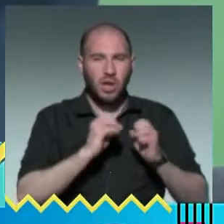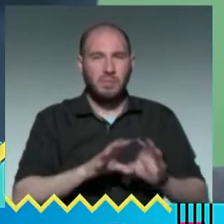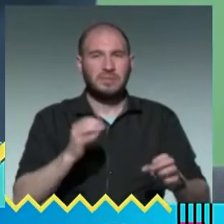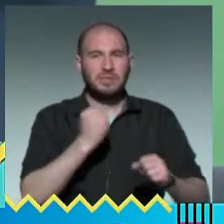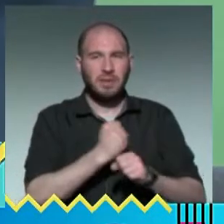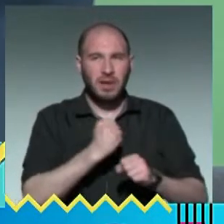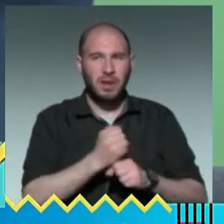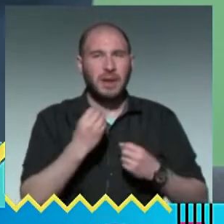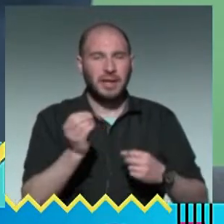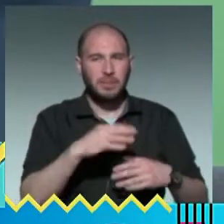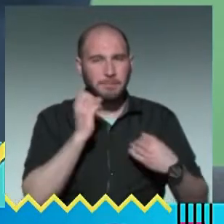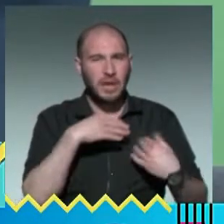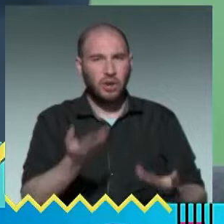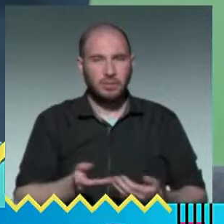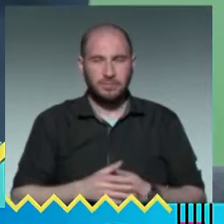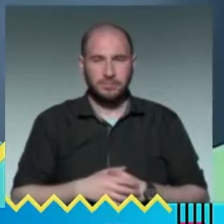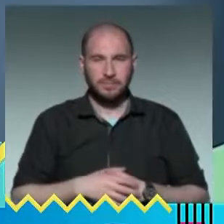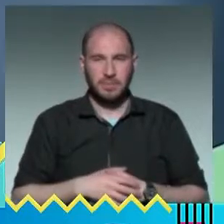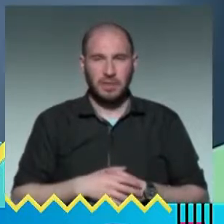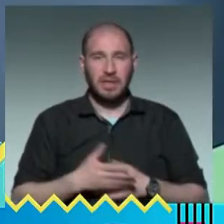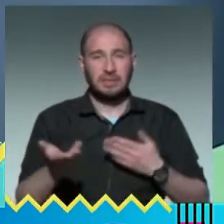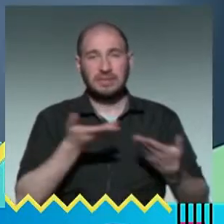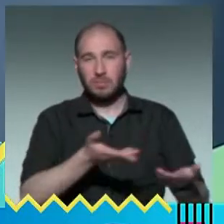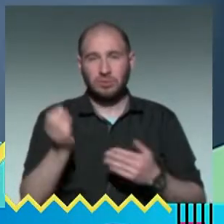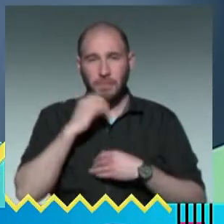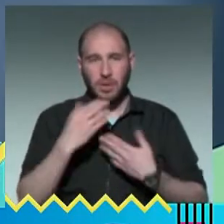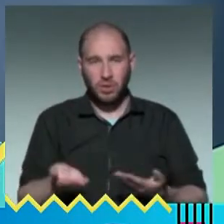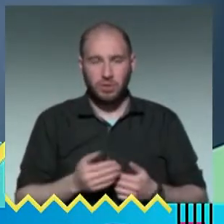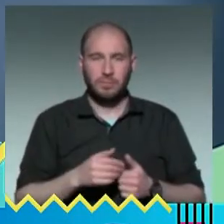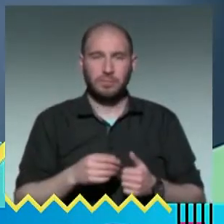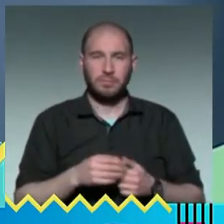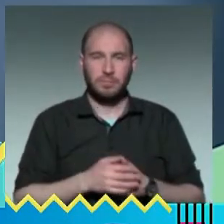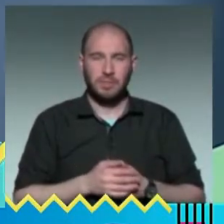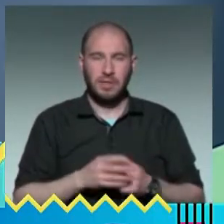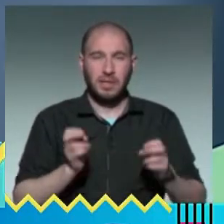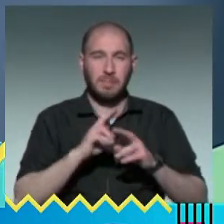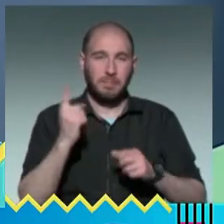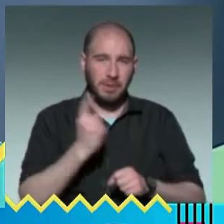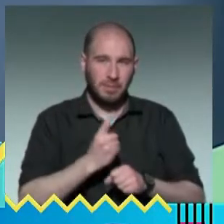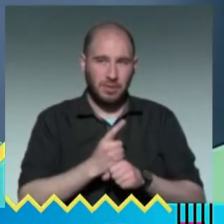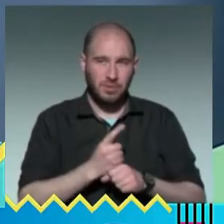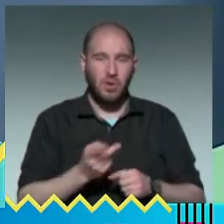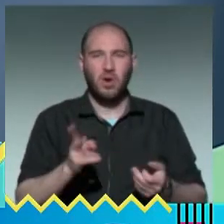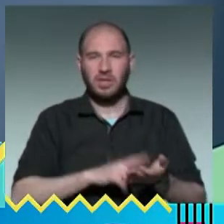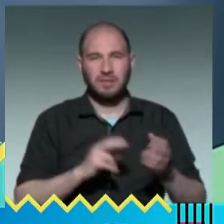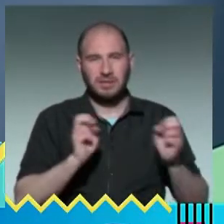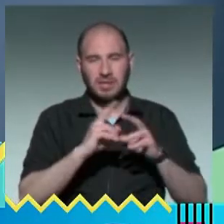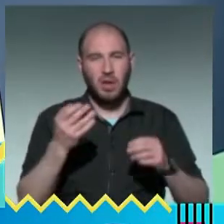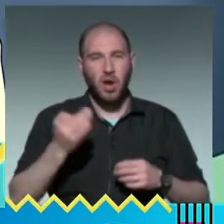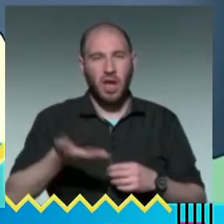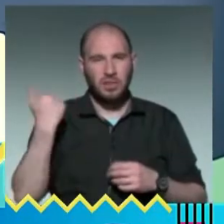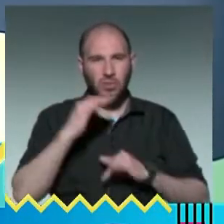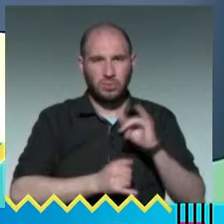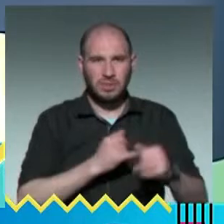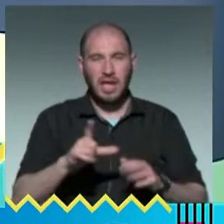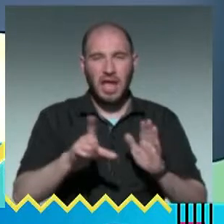trabajar para que esto se pueda dar? Bueno, en la mejora de los servicios está, por el tema primero, vuelvo al tema original que se planteó,